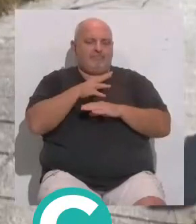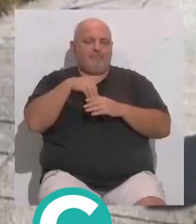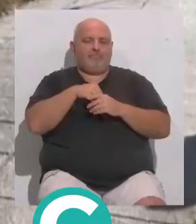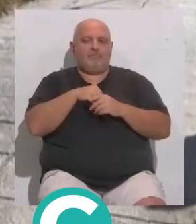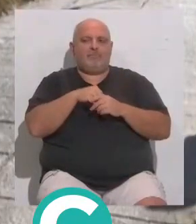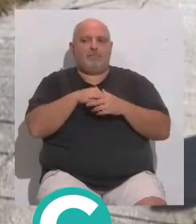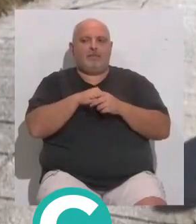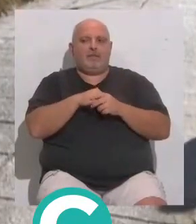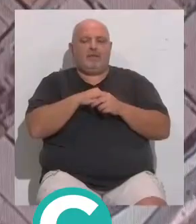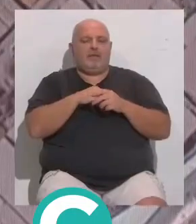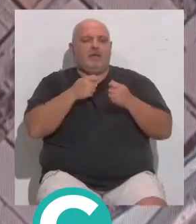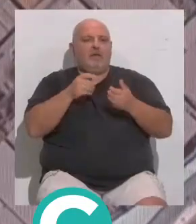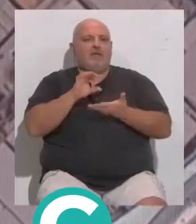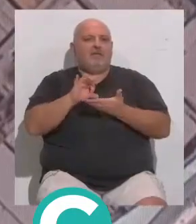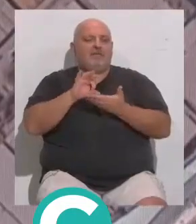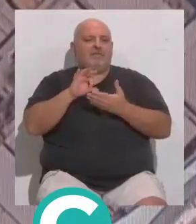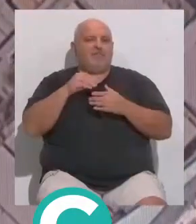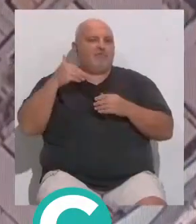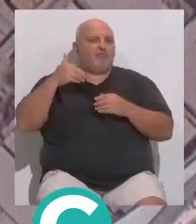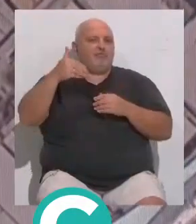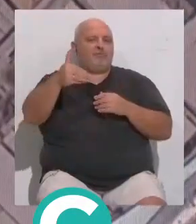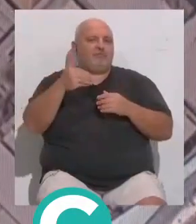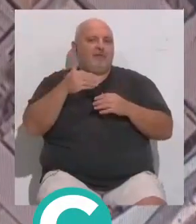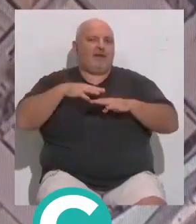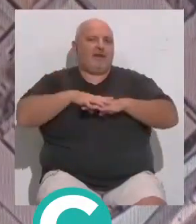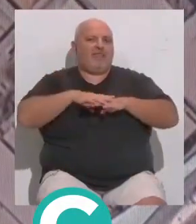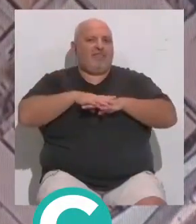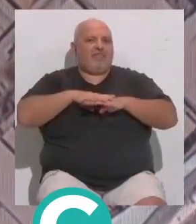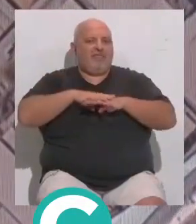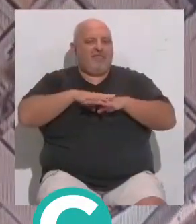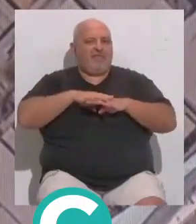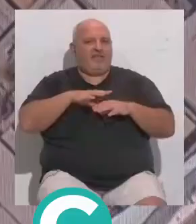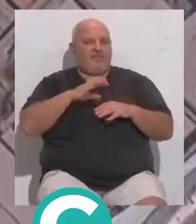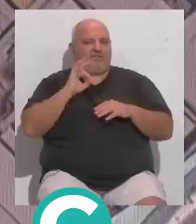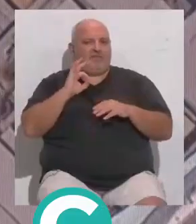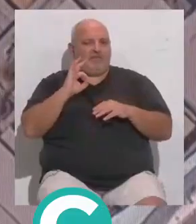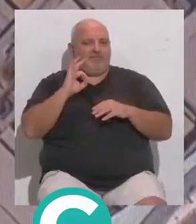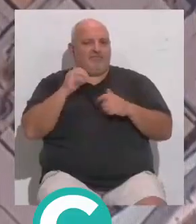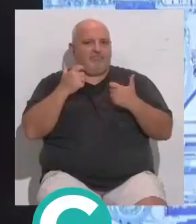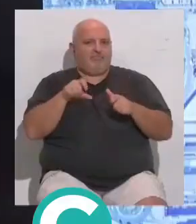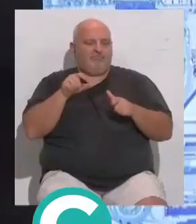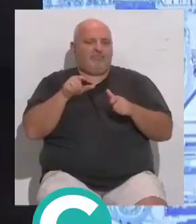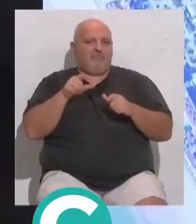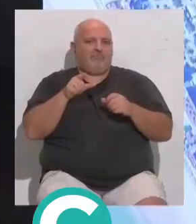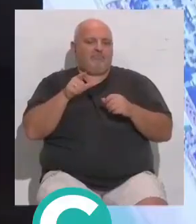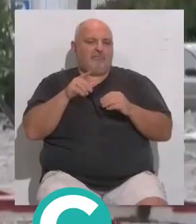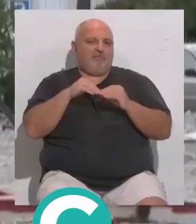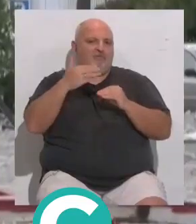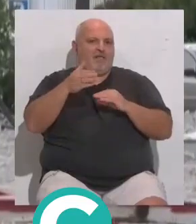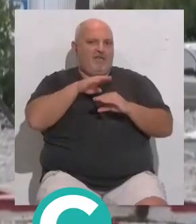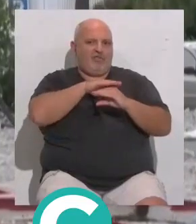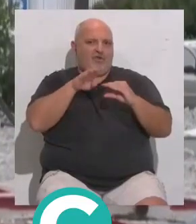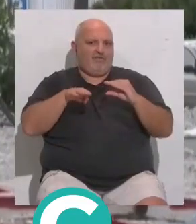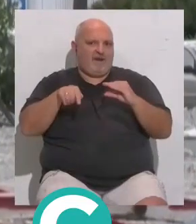a dar servicio a todo el futuro de la red del desarrollo del polígono exterior,